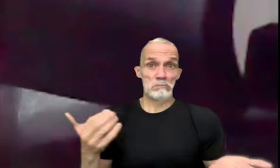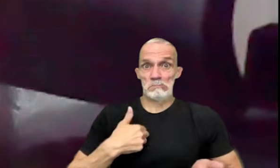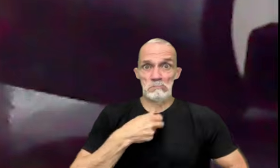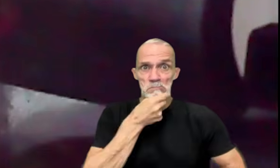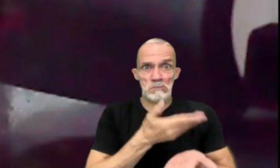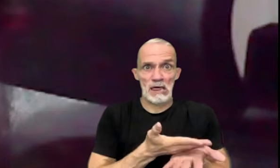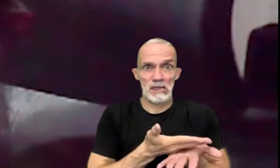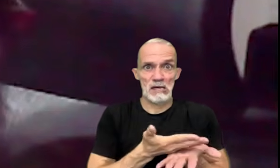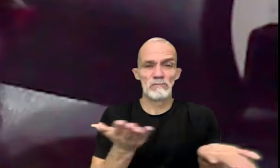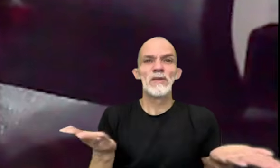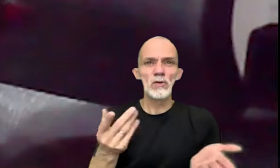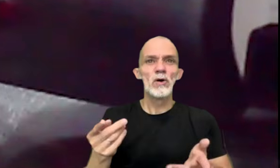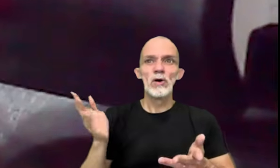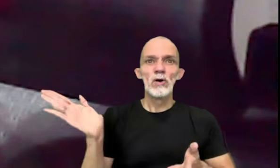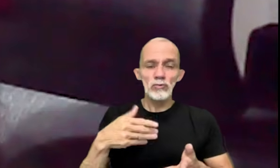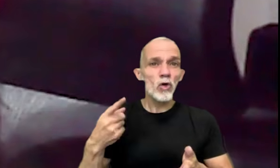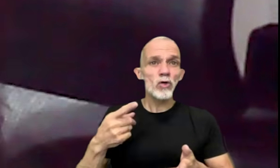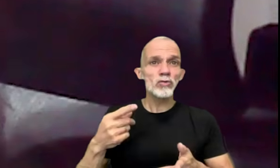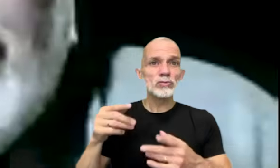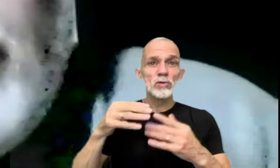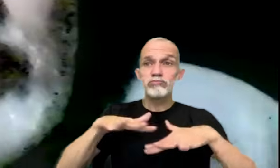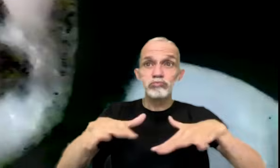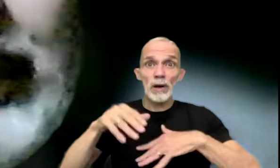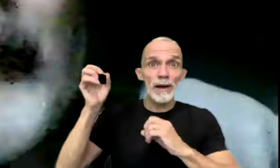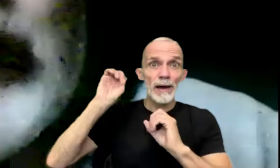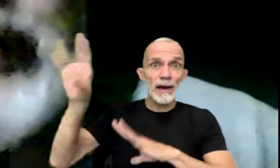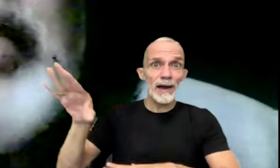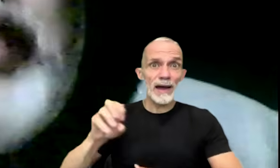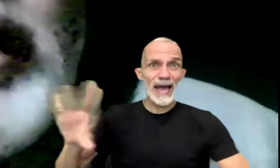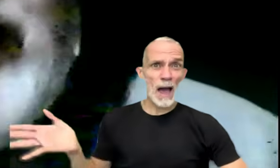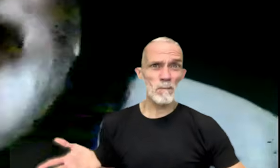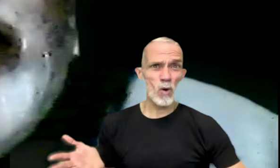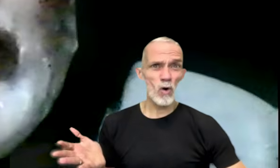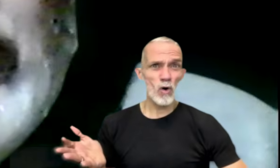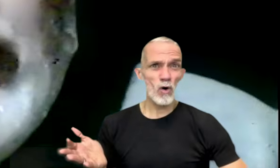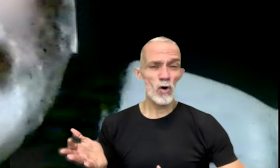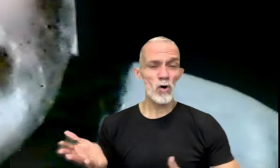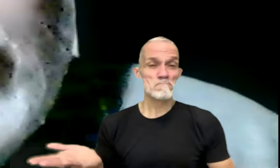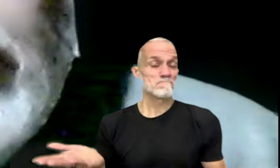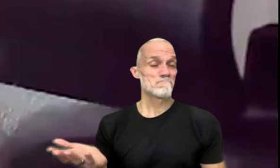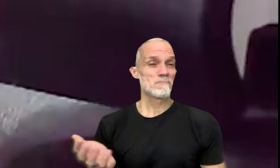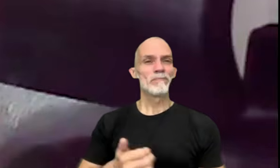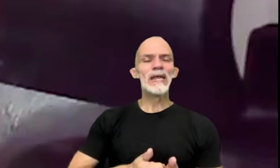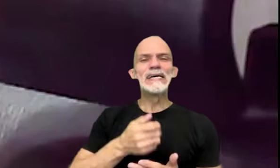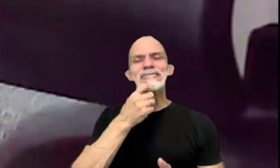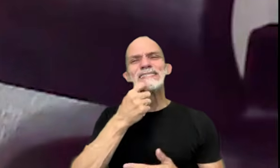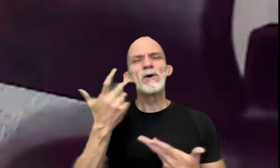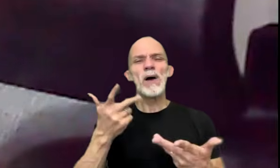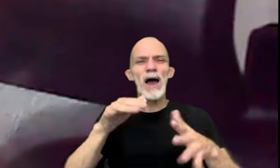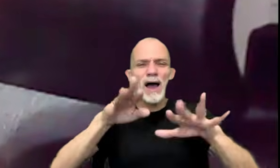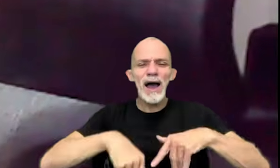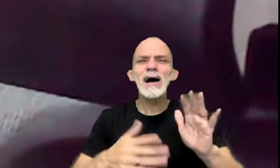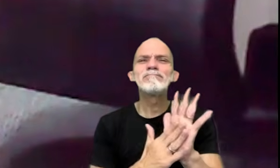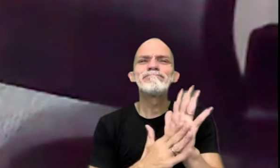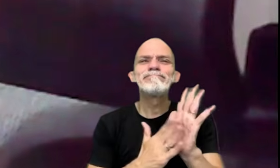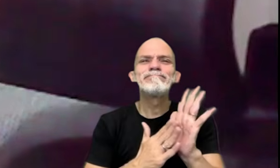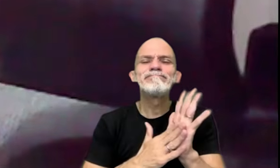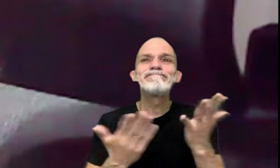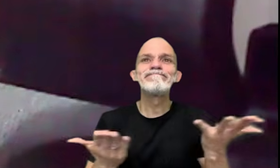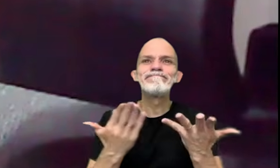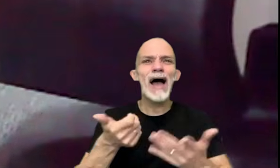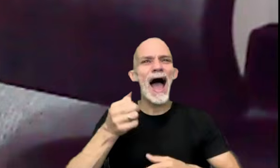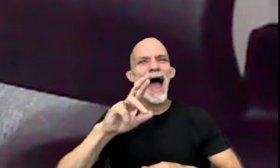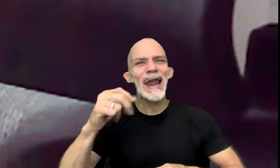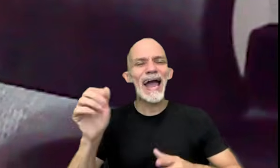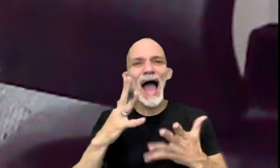sí, Entonces, te aportaba y eran todos inmuebles rurales, porque lo que estaba pasa así es que la tampoco, partida. o sea, si hubiera algo escrito del